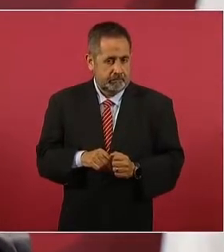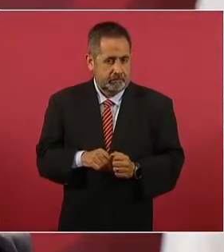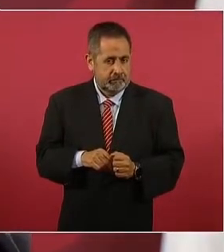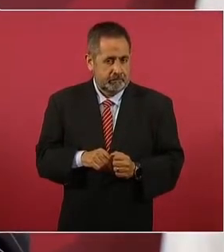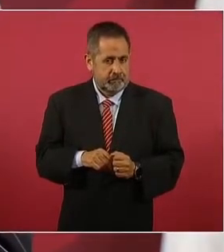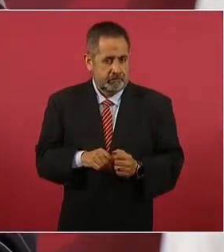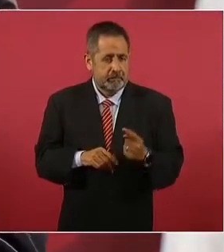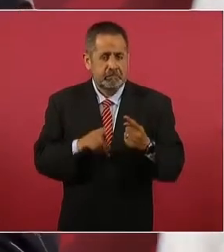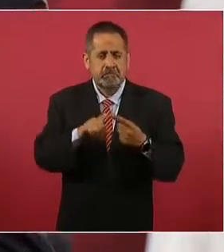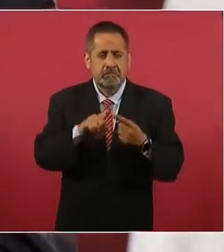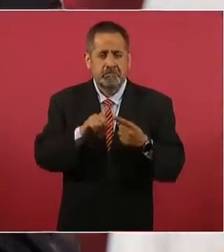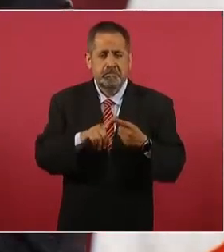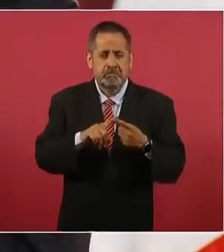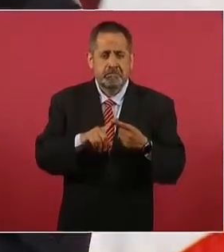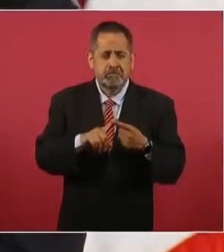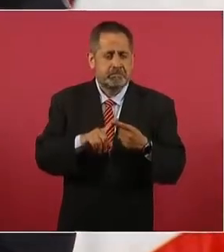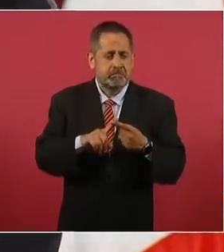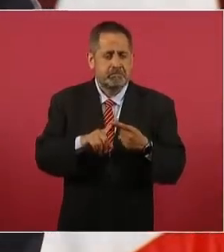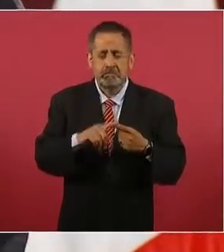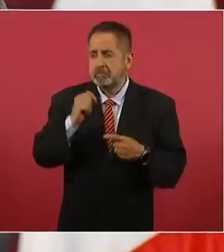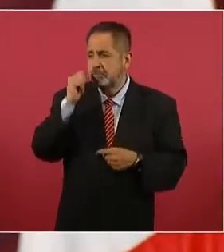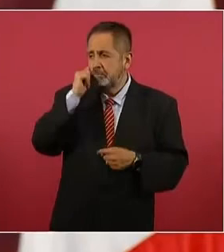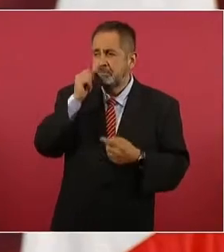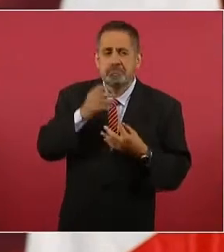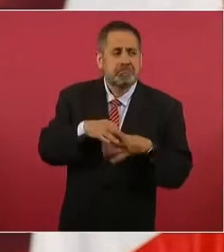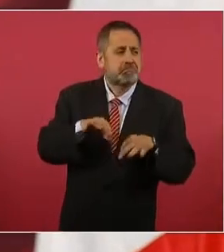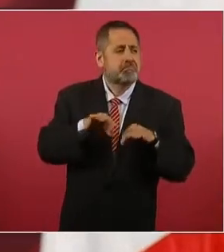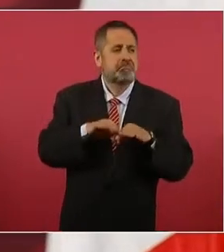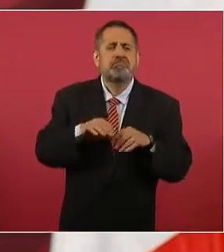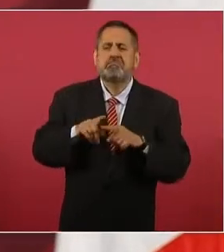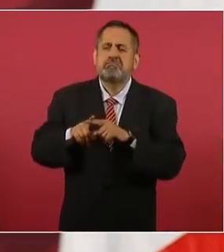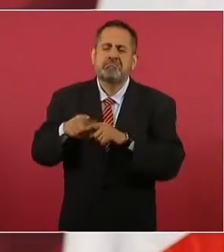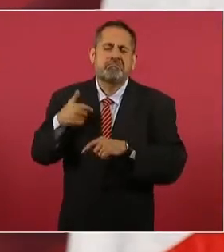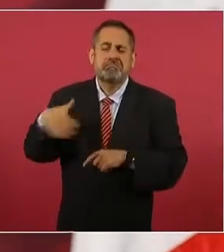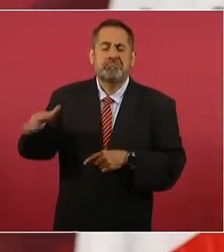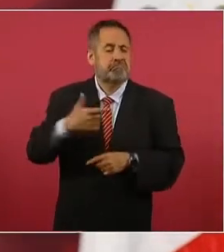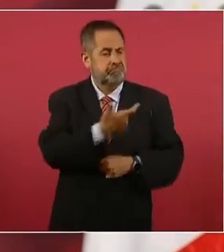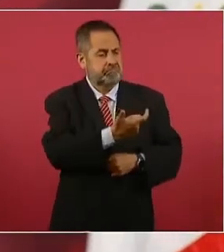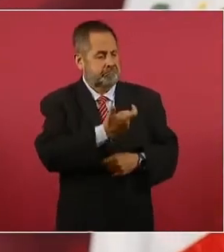les importa más que nada el dinero,